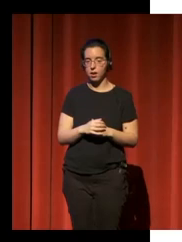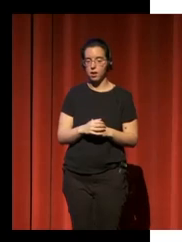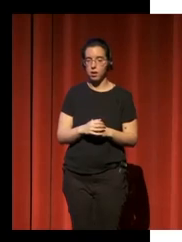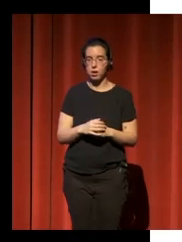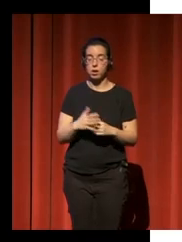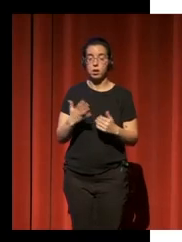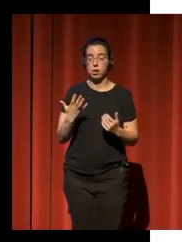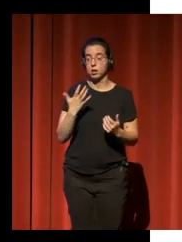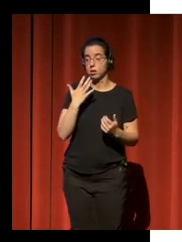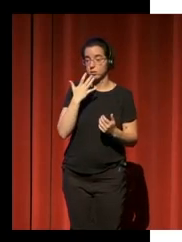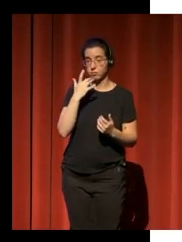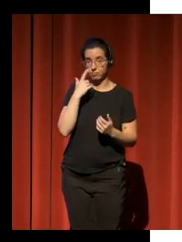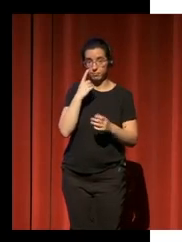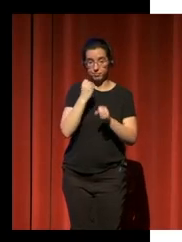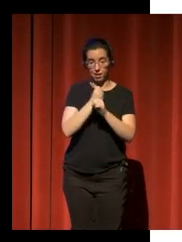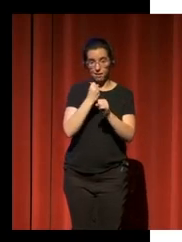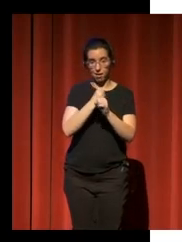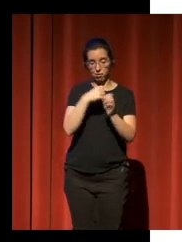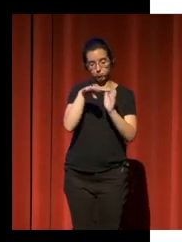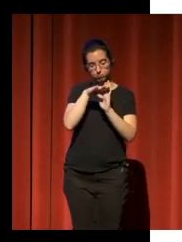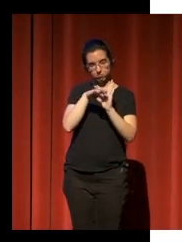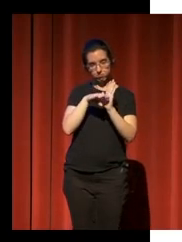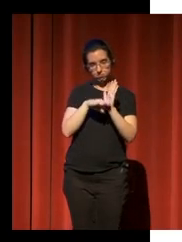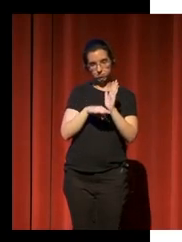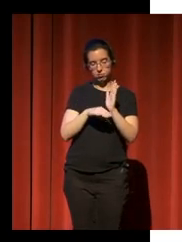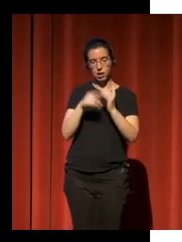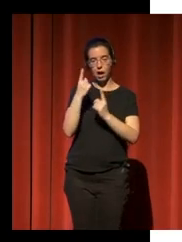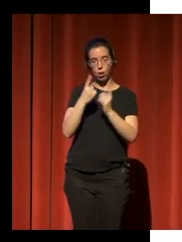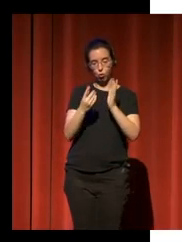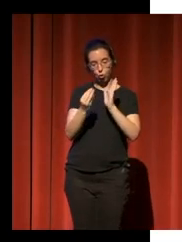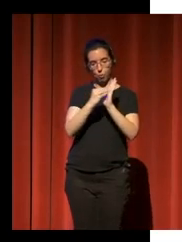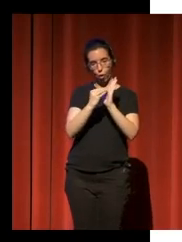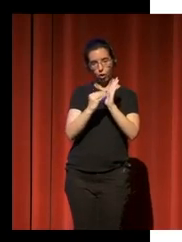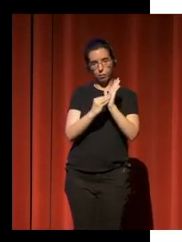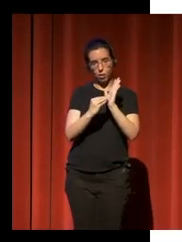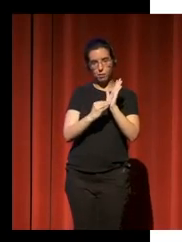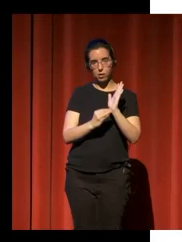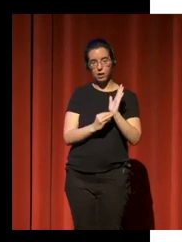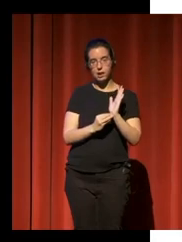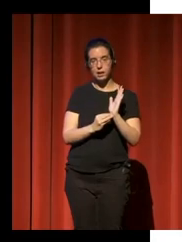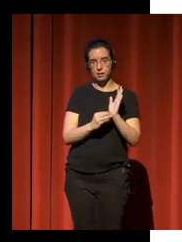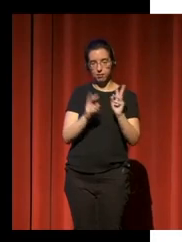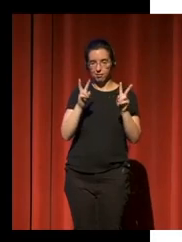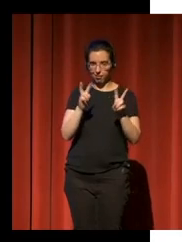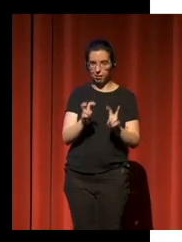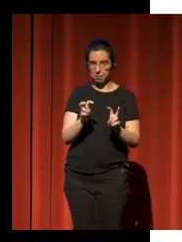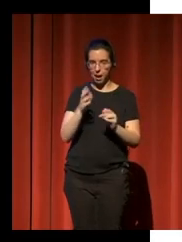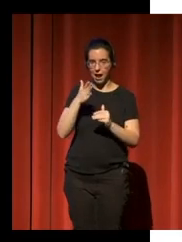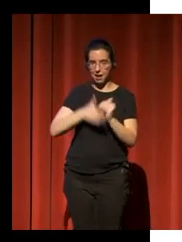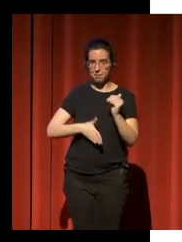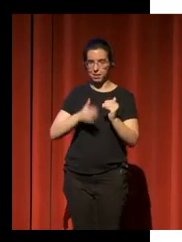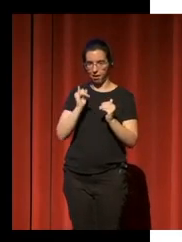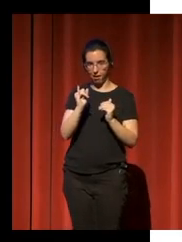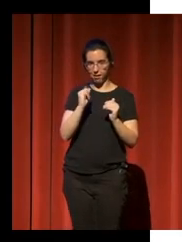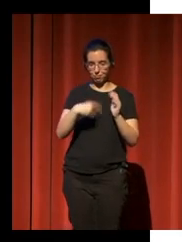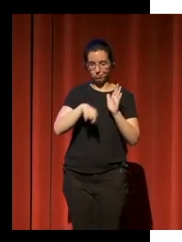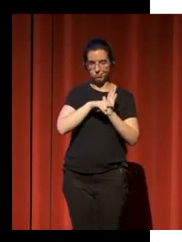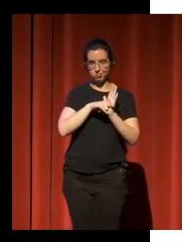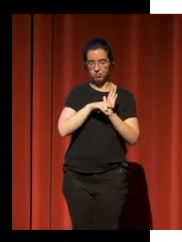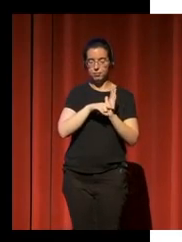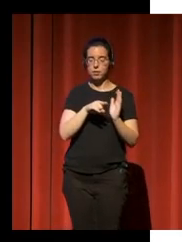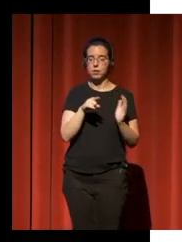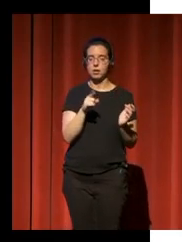del trabajo se harán algunas referencias eh eh sobre sobre esta cuestión Vais a ver que en en